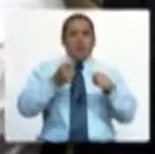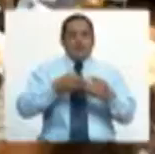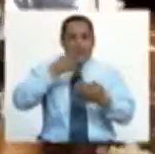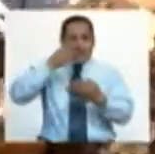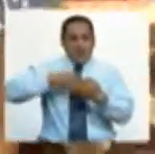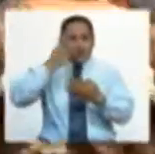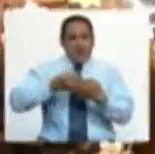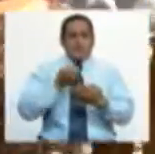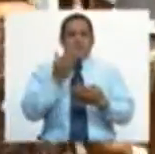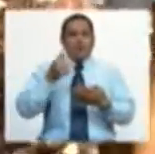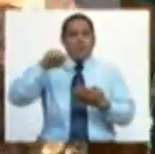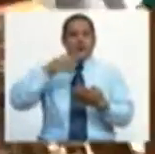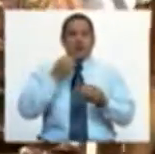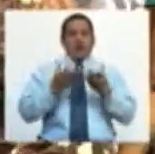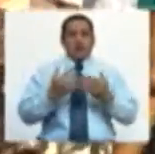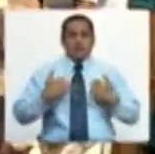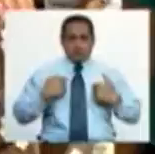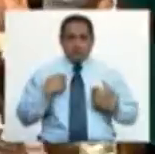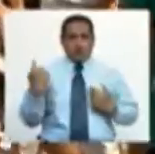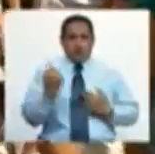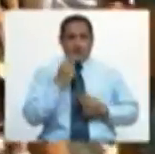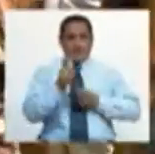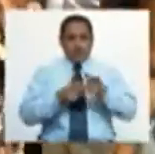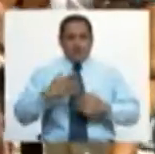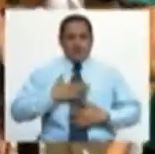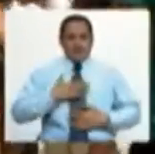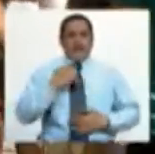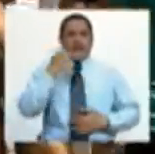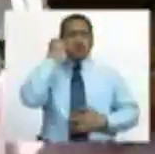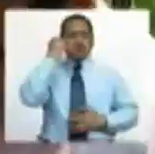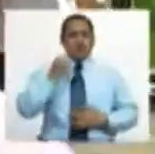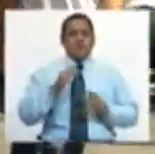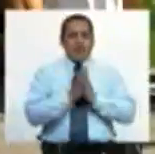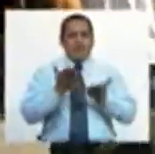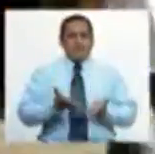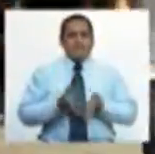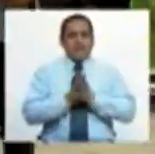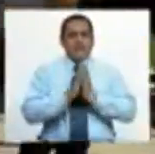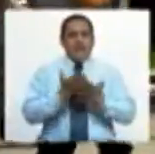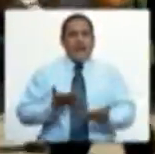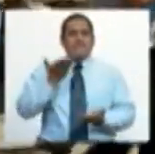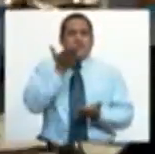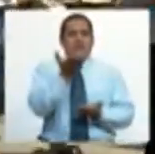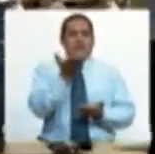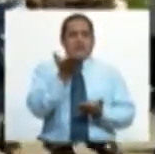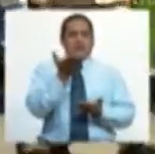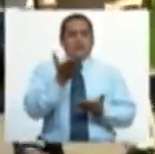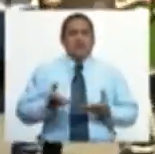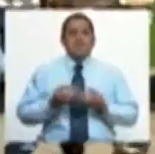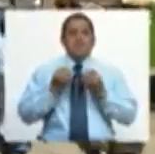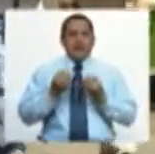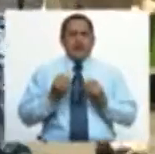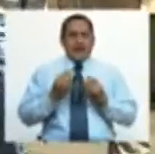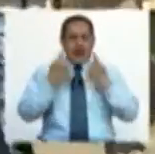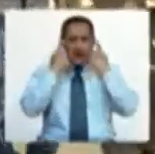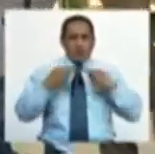superior. Todos tenemos derecho a recurrir a este recurso. Todos tenemos derecho a apelar. Y para